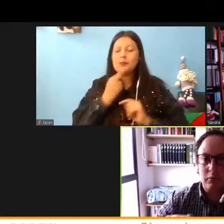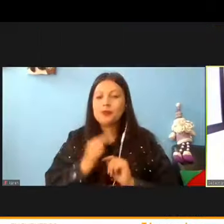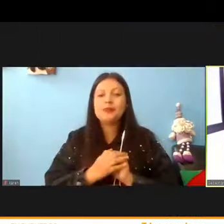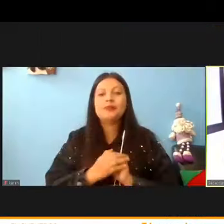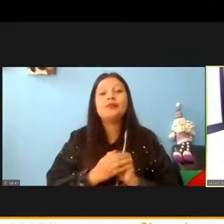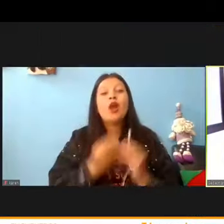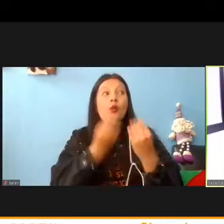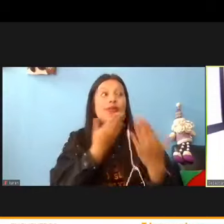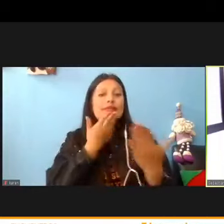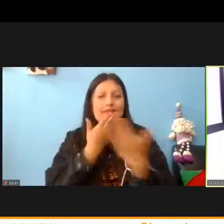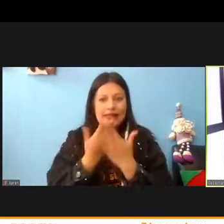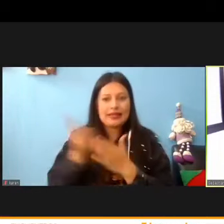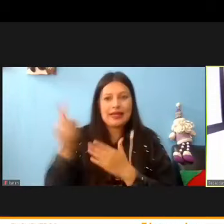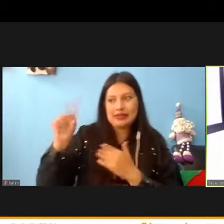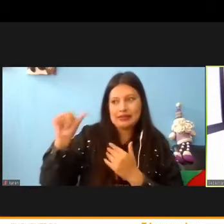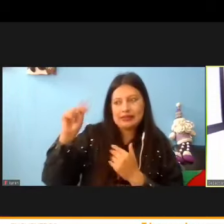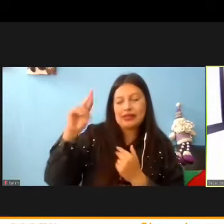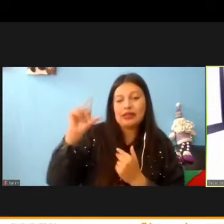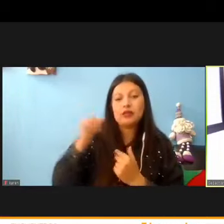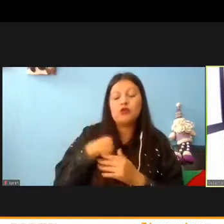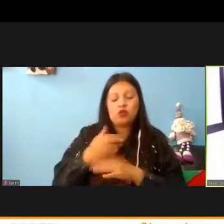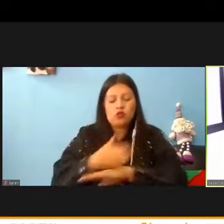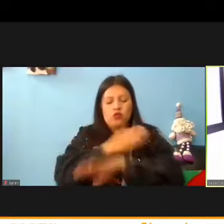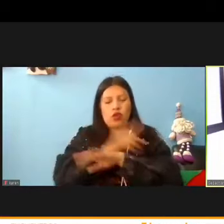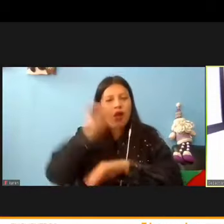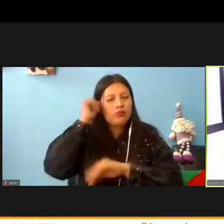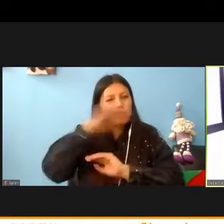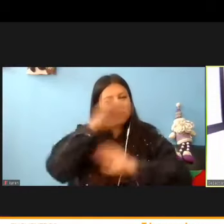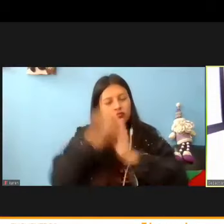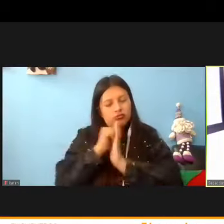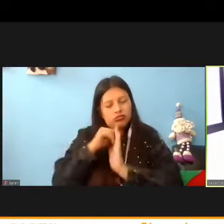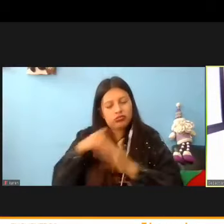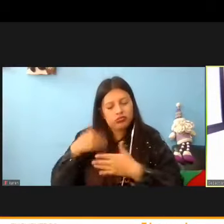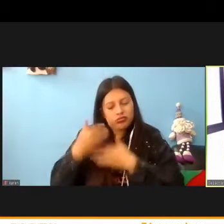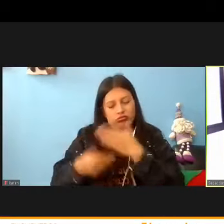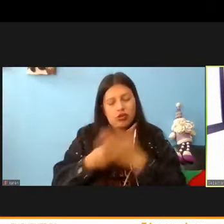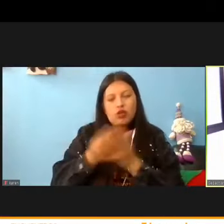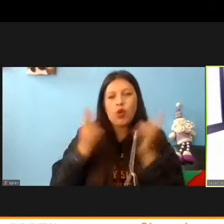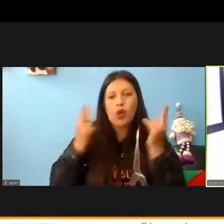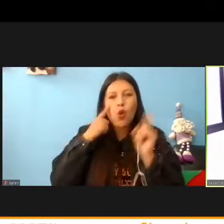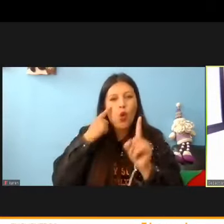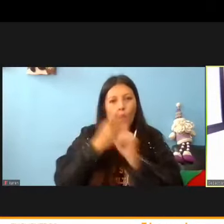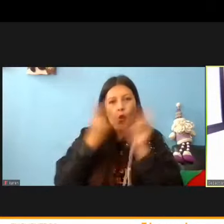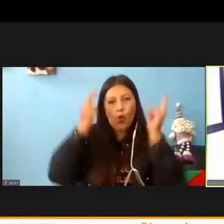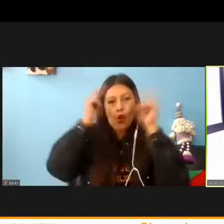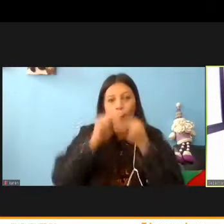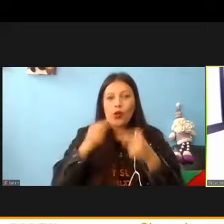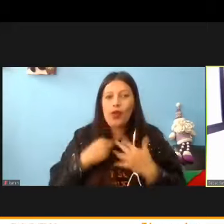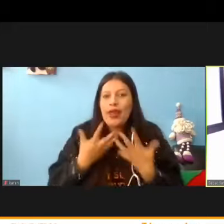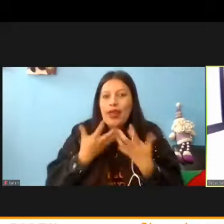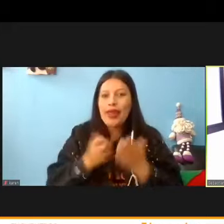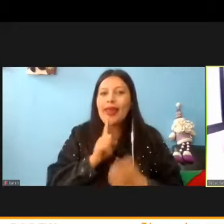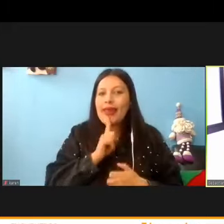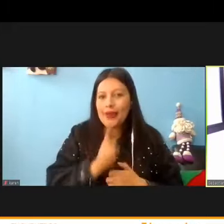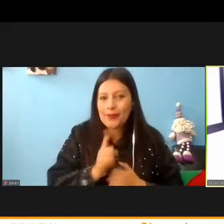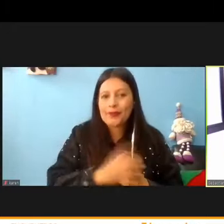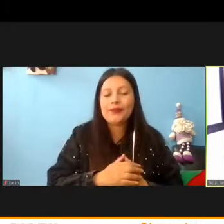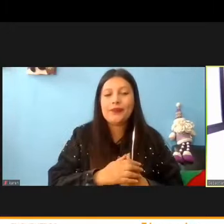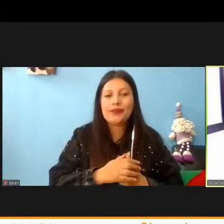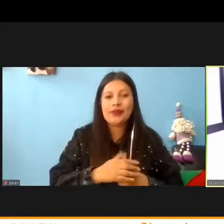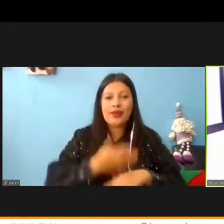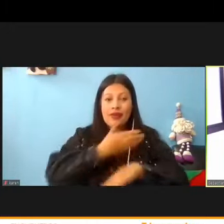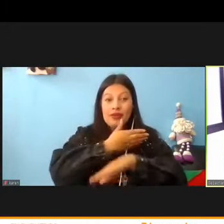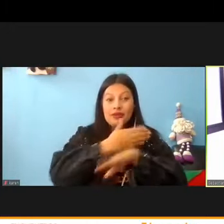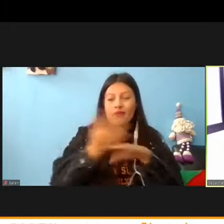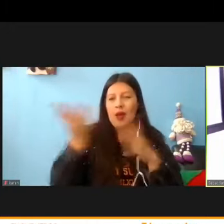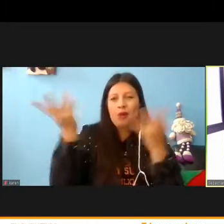Bueno, pues yo antes de recordar, hacer este repaso por los objetivos del encuentro, quería decir que pues, después de escuchar a